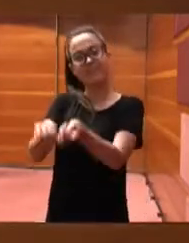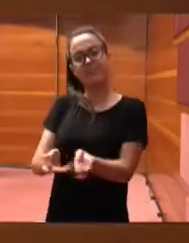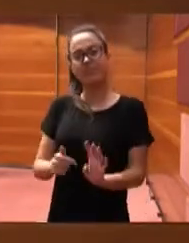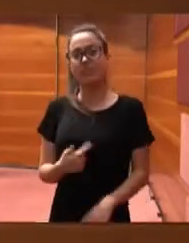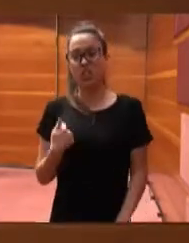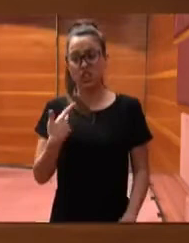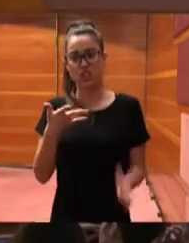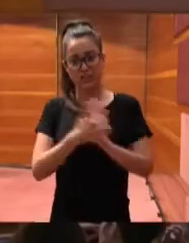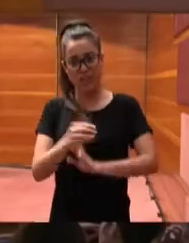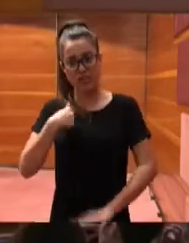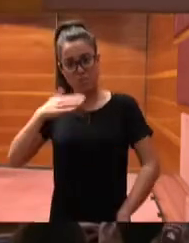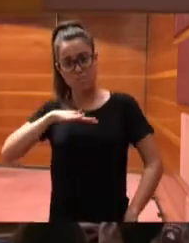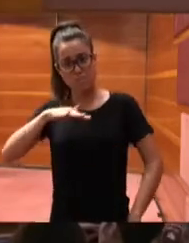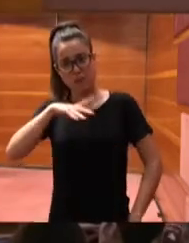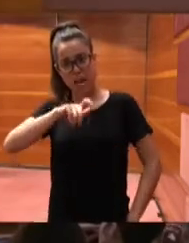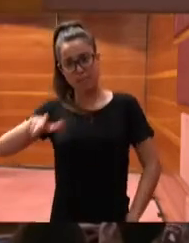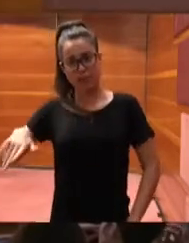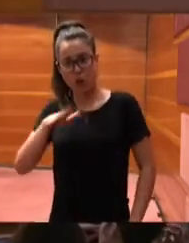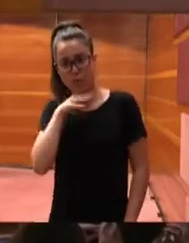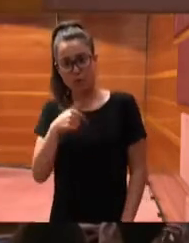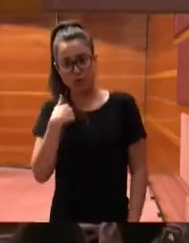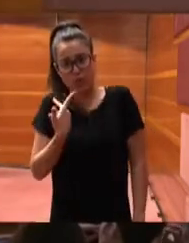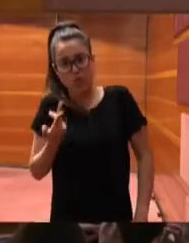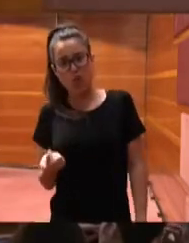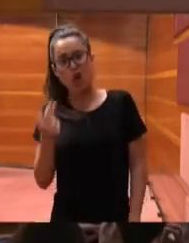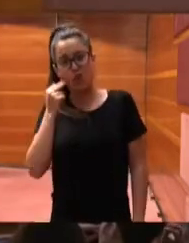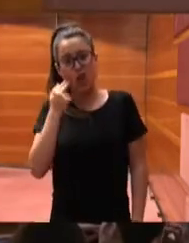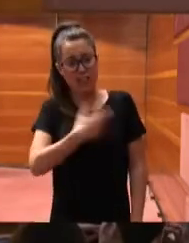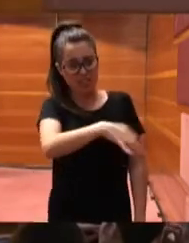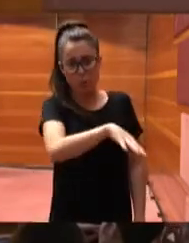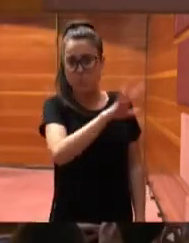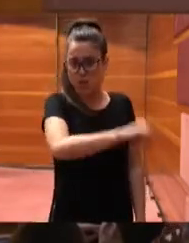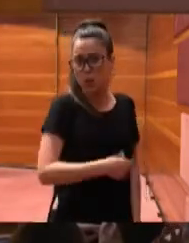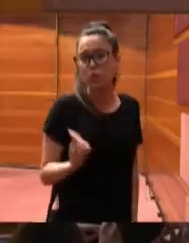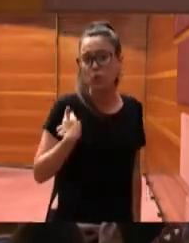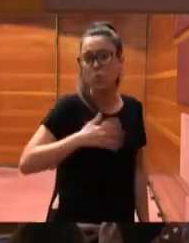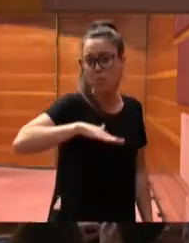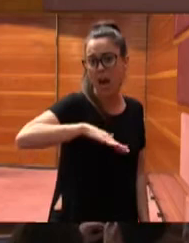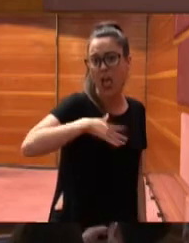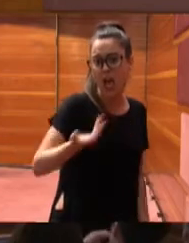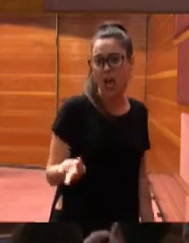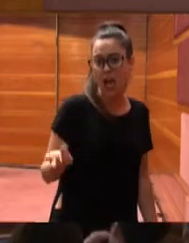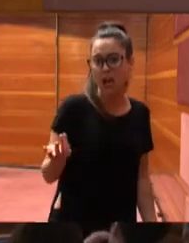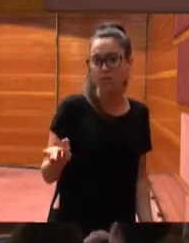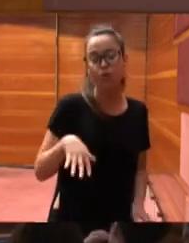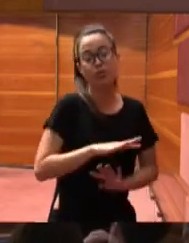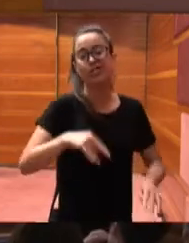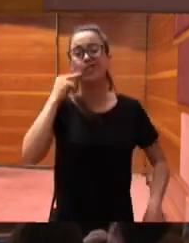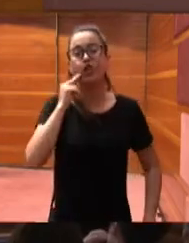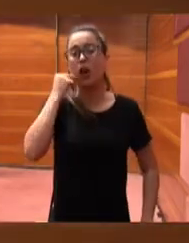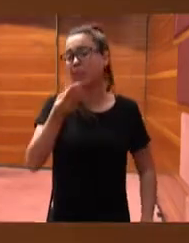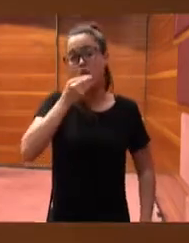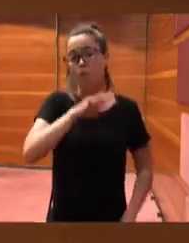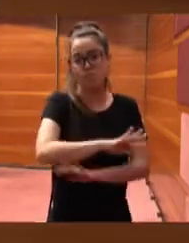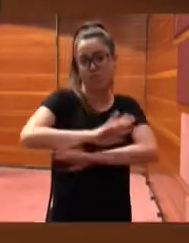¿verdad? Porque compro chocolate de marca blanca. Súper mala. Bueno, tengo otra opción y es no comer chocolate.